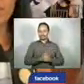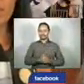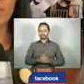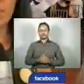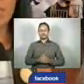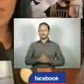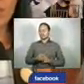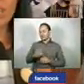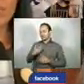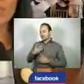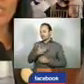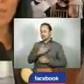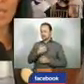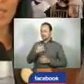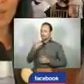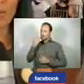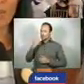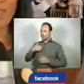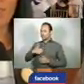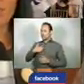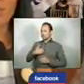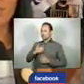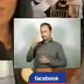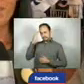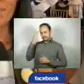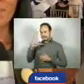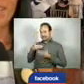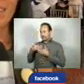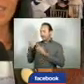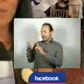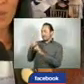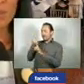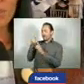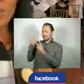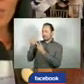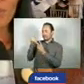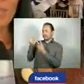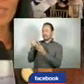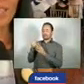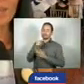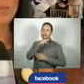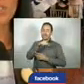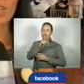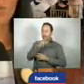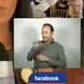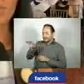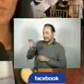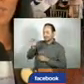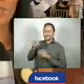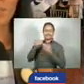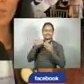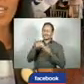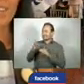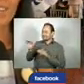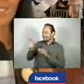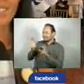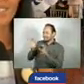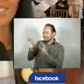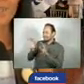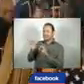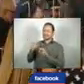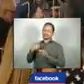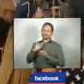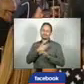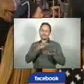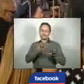Orgullosamente, porque mi hija ha logrado muchas metas con ellos, me la han tomado muy en cuenta en muchas cosas, muy agradecida.